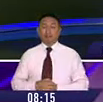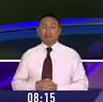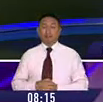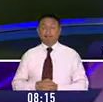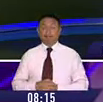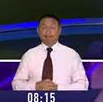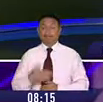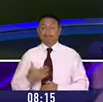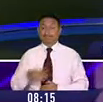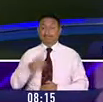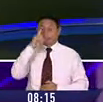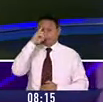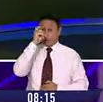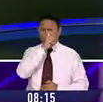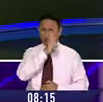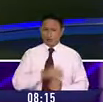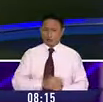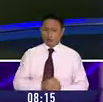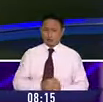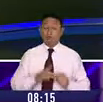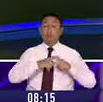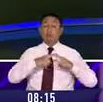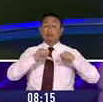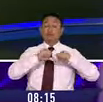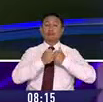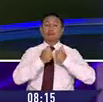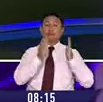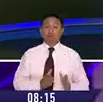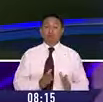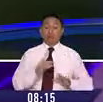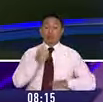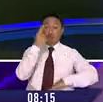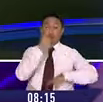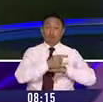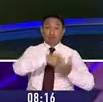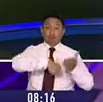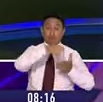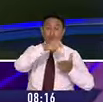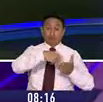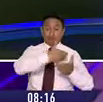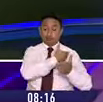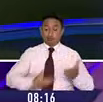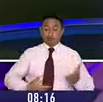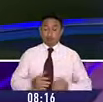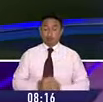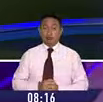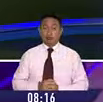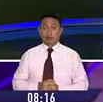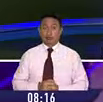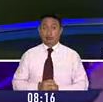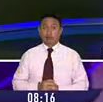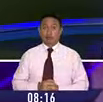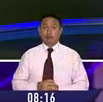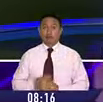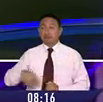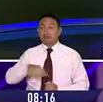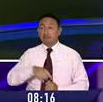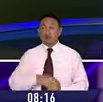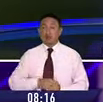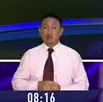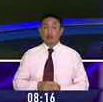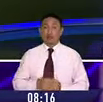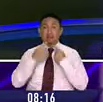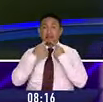situación. Hasta ahora los exasambleístas, de acuerdo al decreto ejecutado por el presidente, no han dado, María Mercedes,